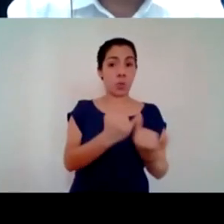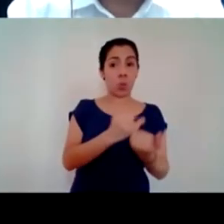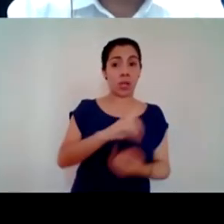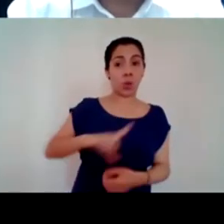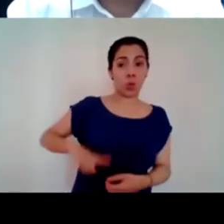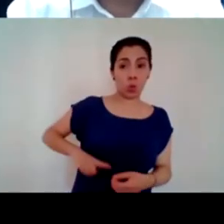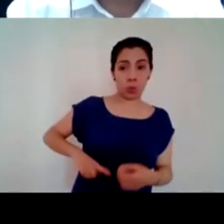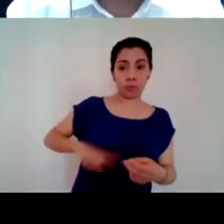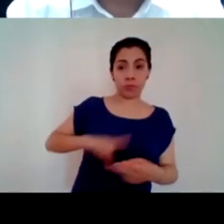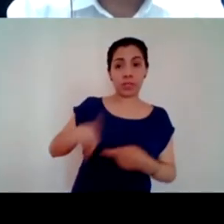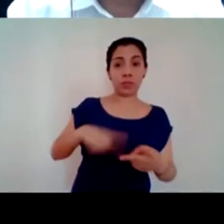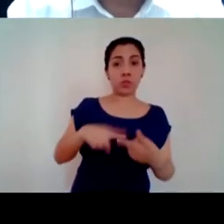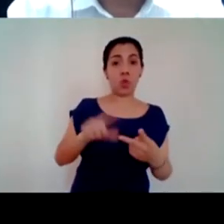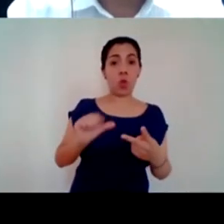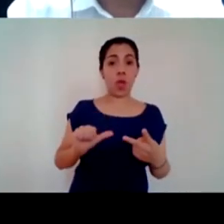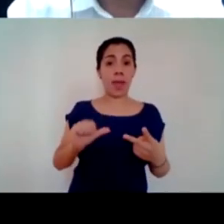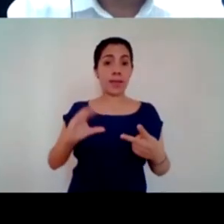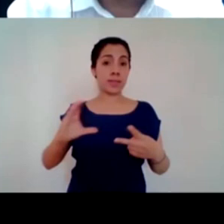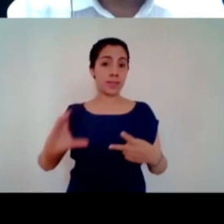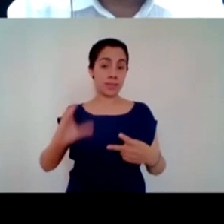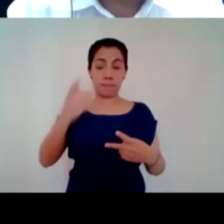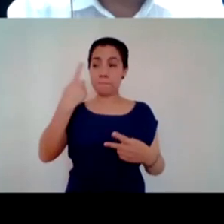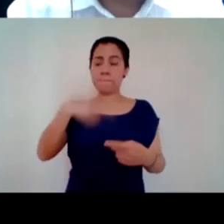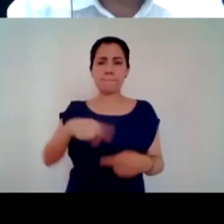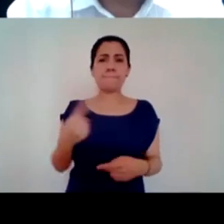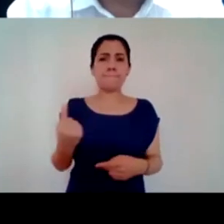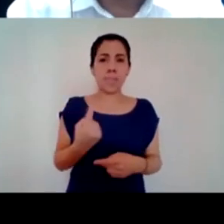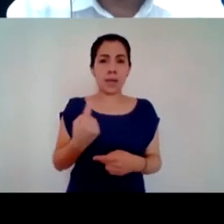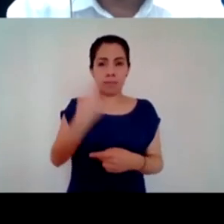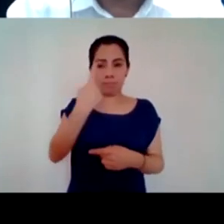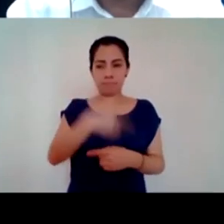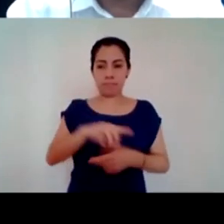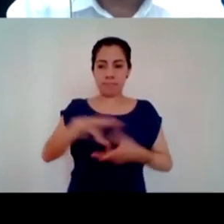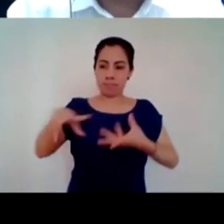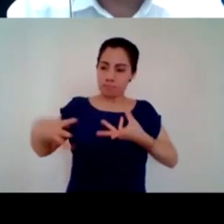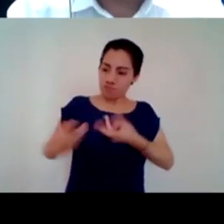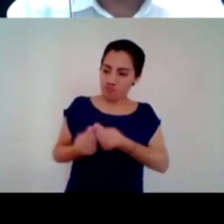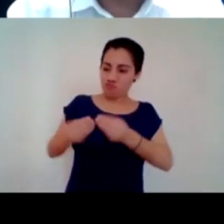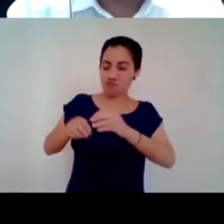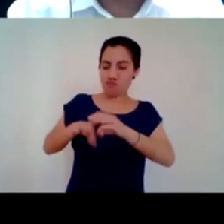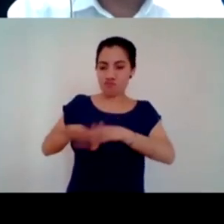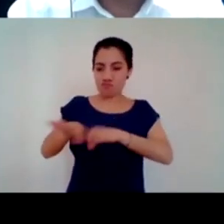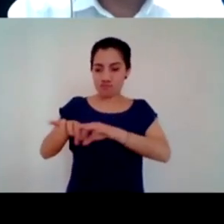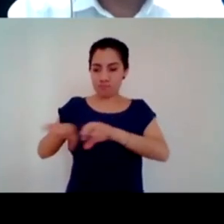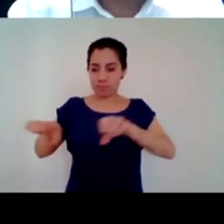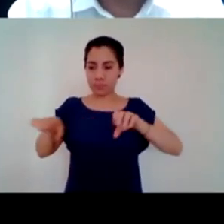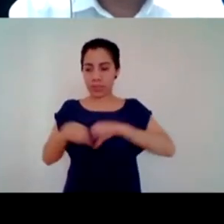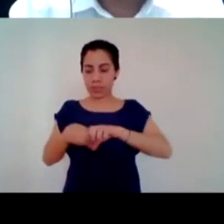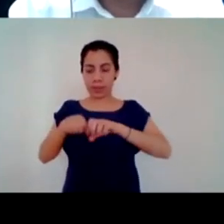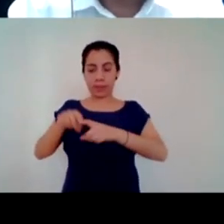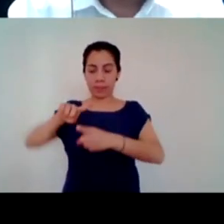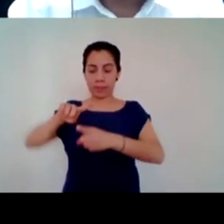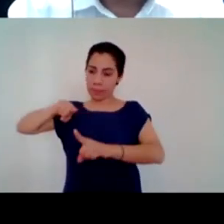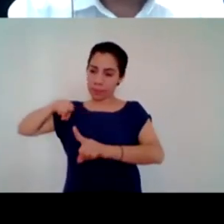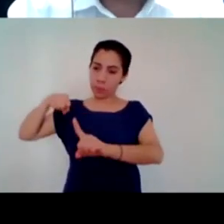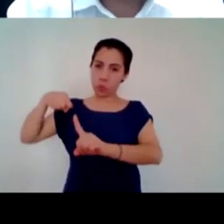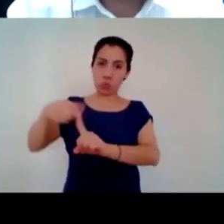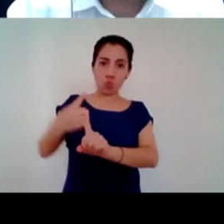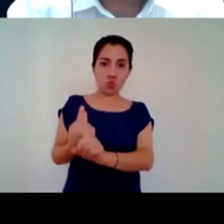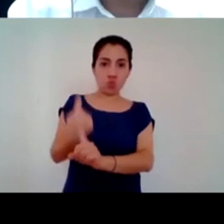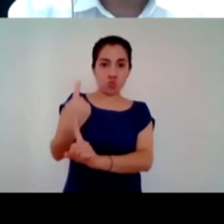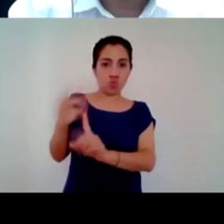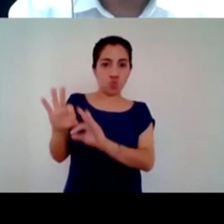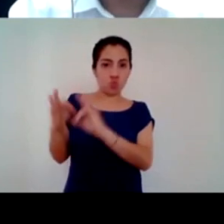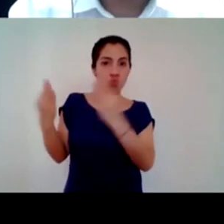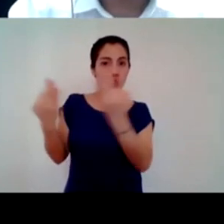lograr tener en concreto un modelo que nos pueda permitir, me voy a enfocar a mi intervención anterior, volver